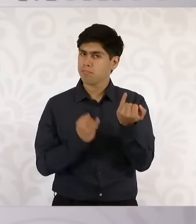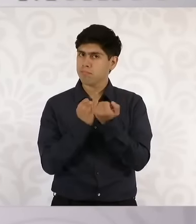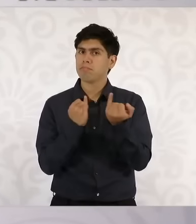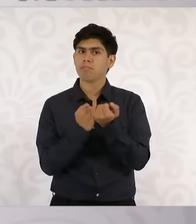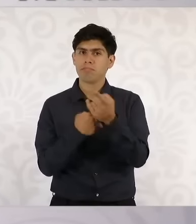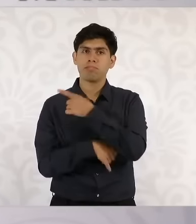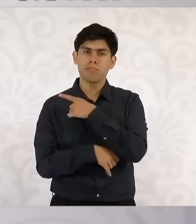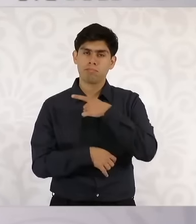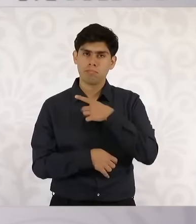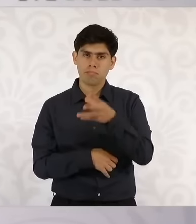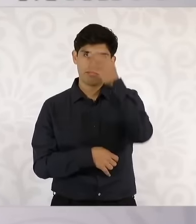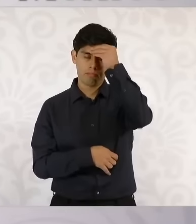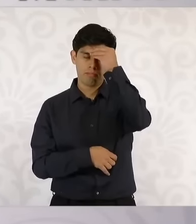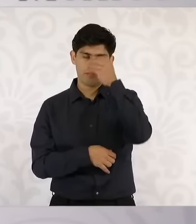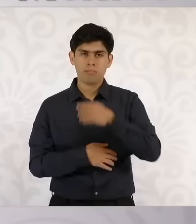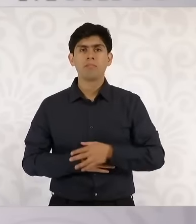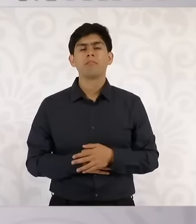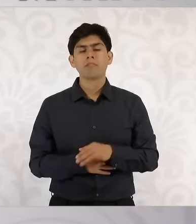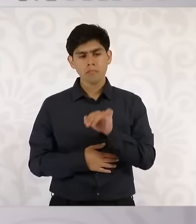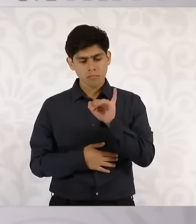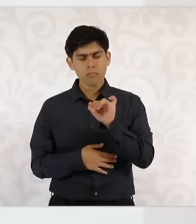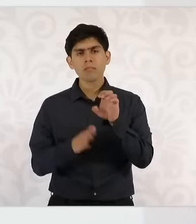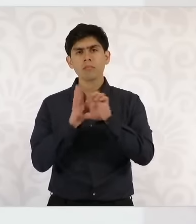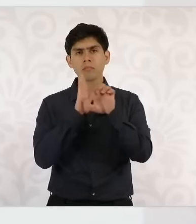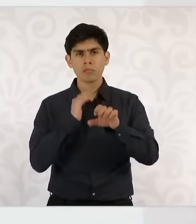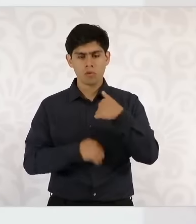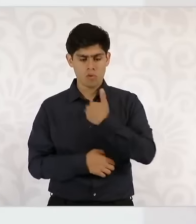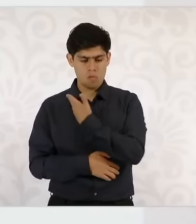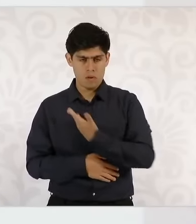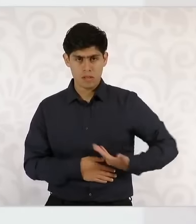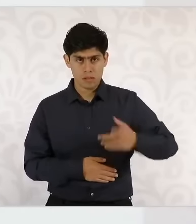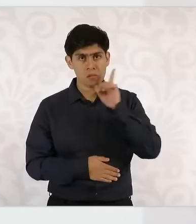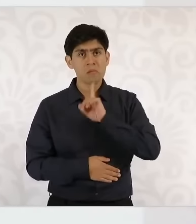Pues tenemos que, sí, soy presidenta, pero el poder es humildad.